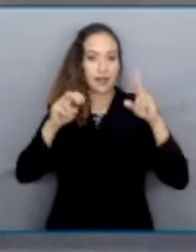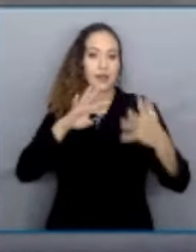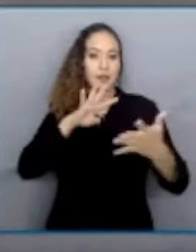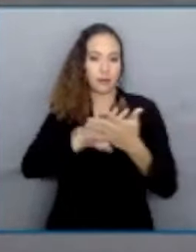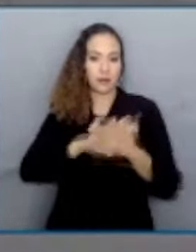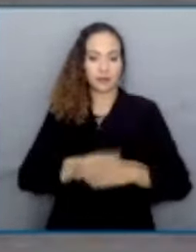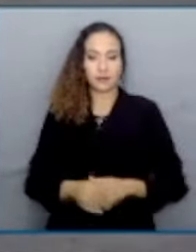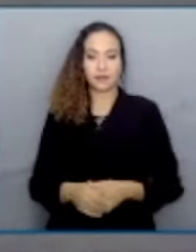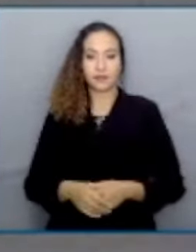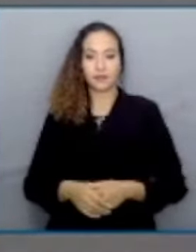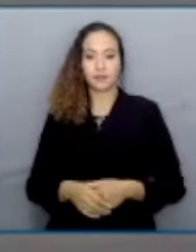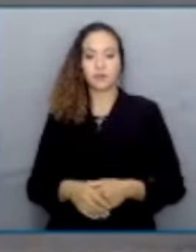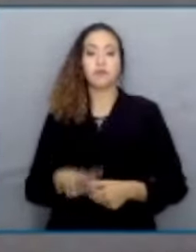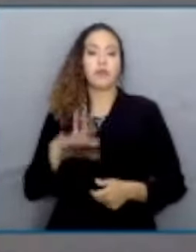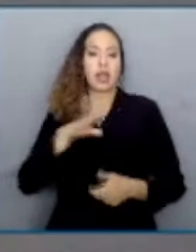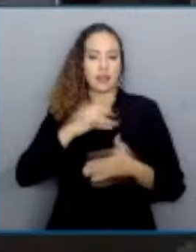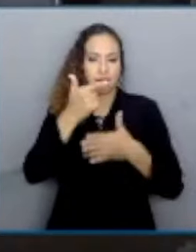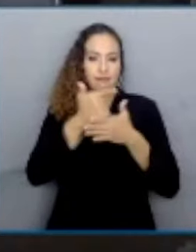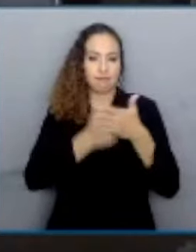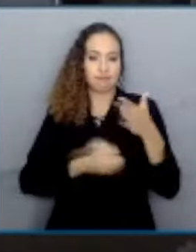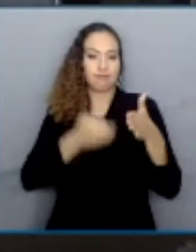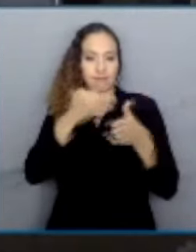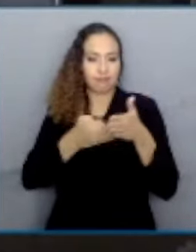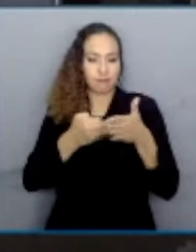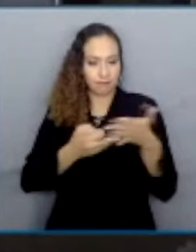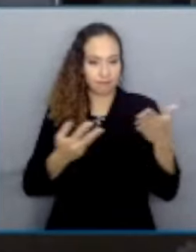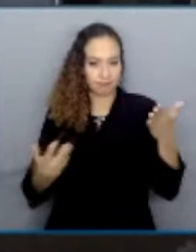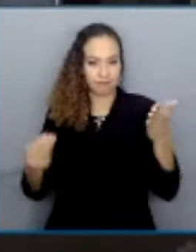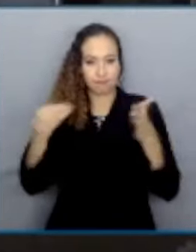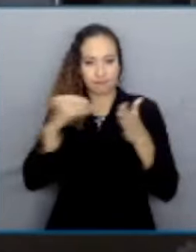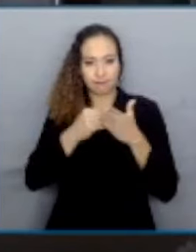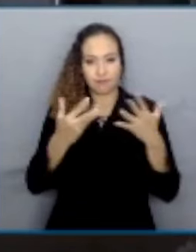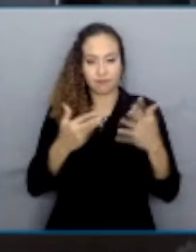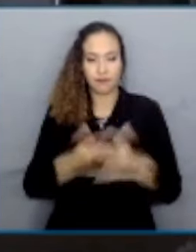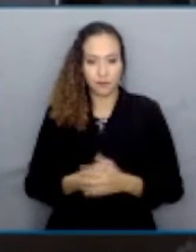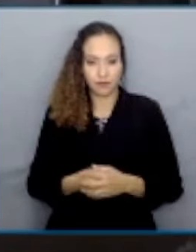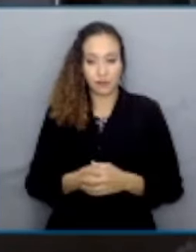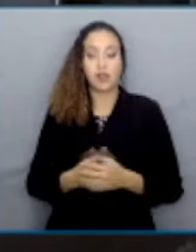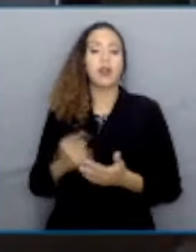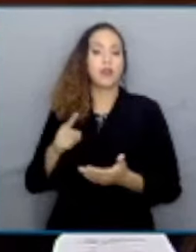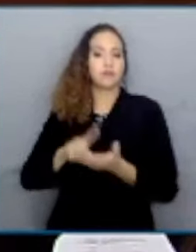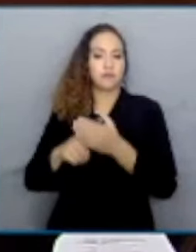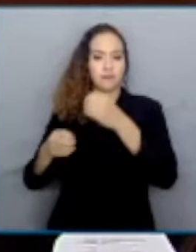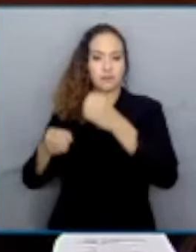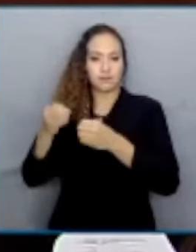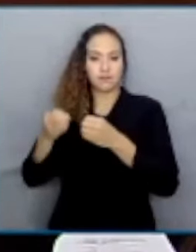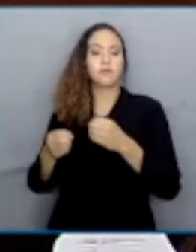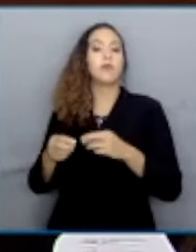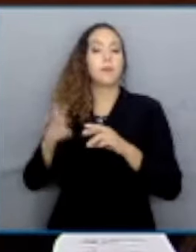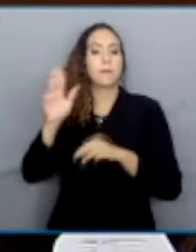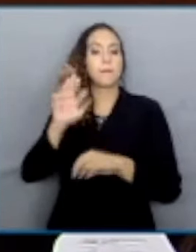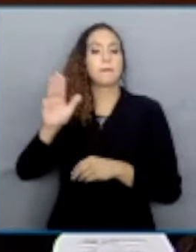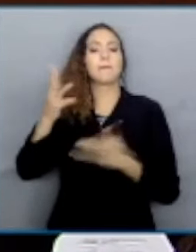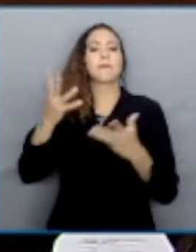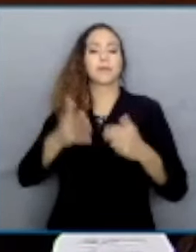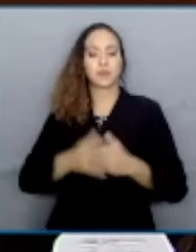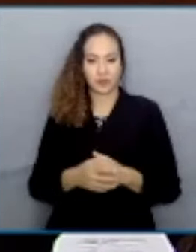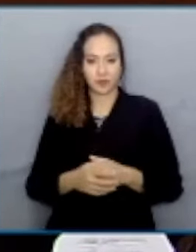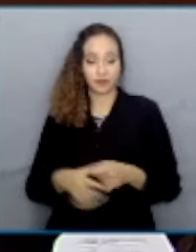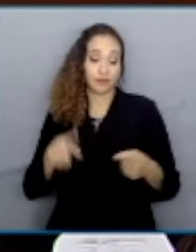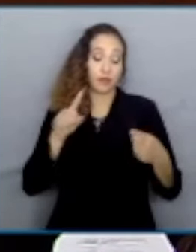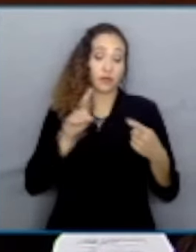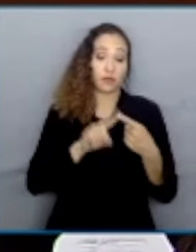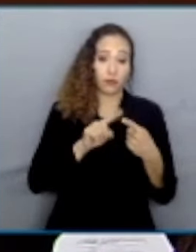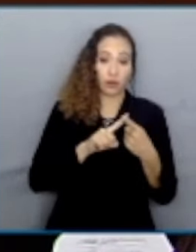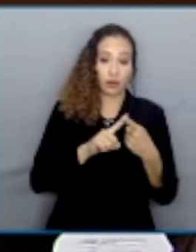De la lista de asuntos que resolverían las salas de la Corte en su sesión de este miércoles destacan, de la primera sala, un amparo en